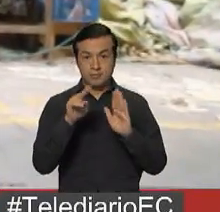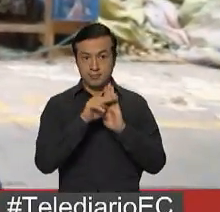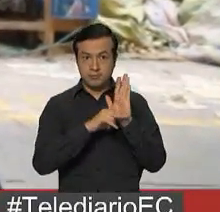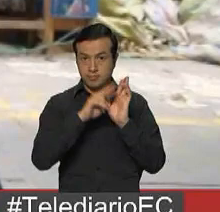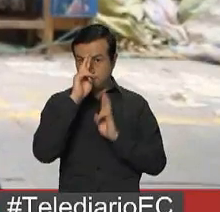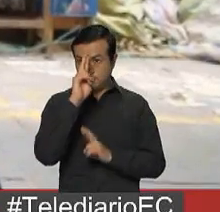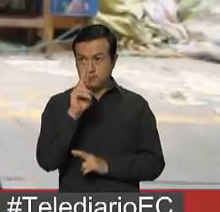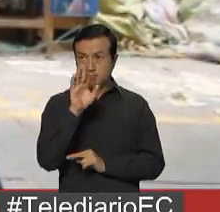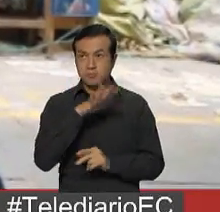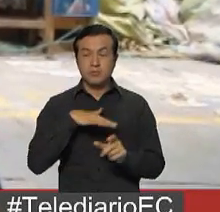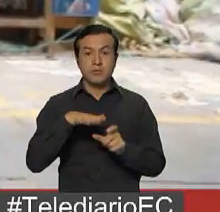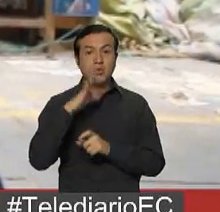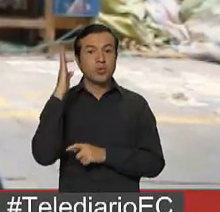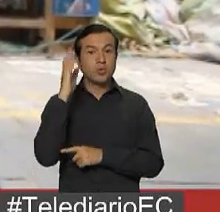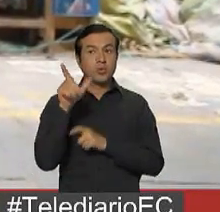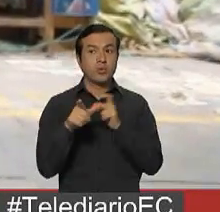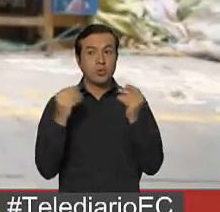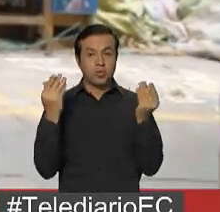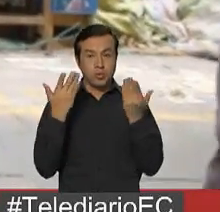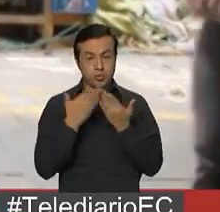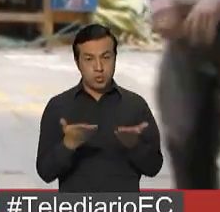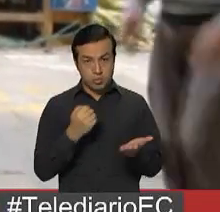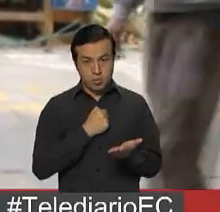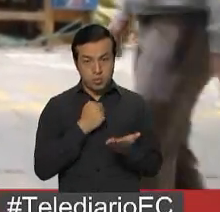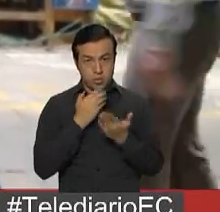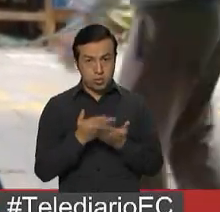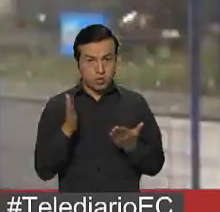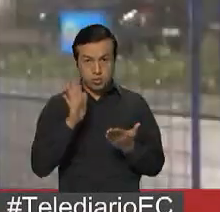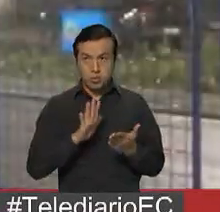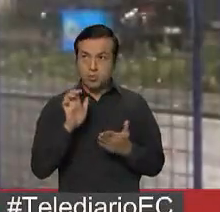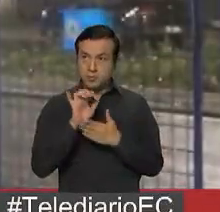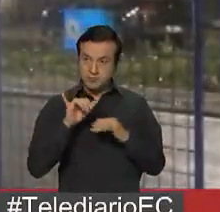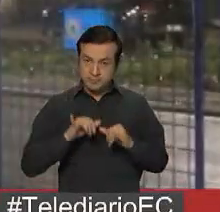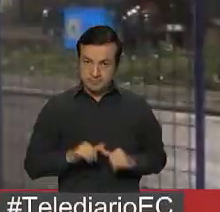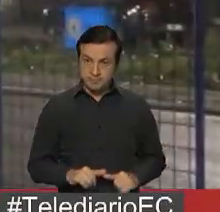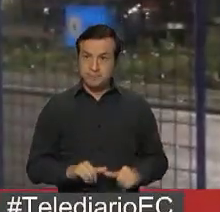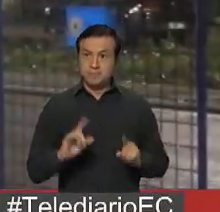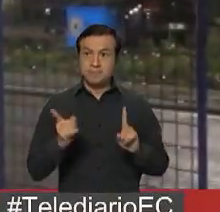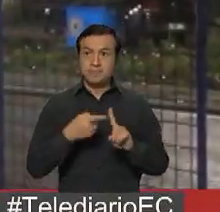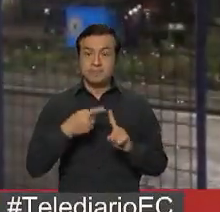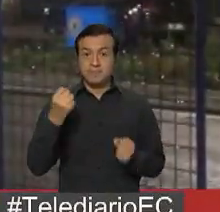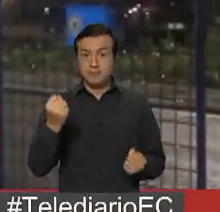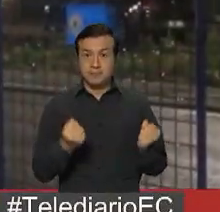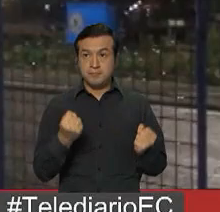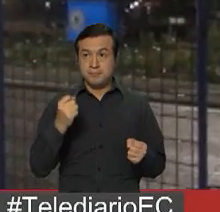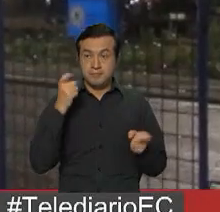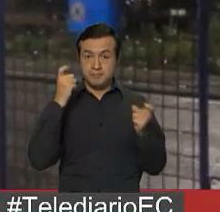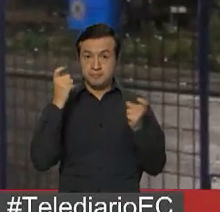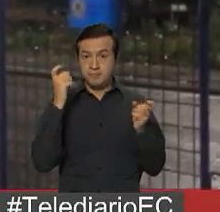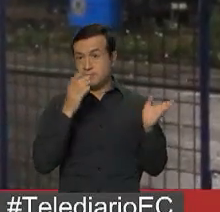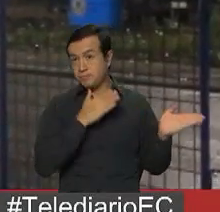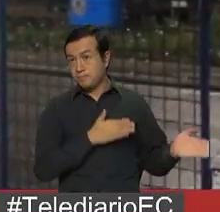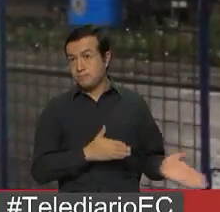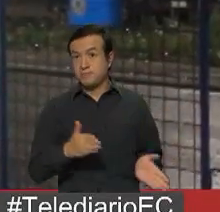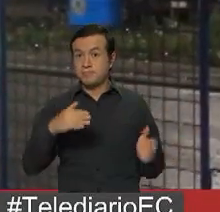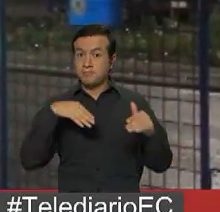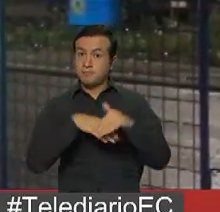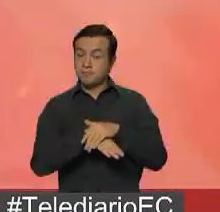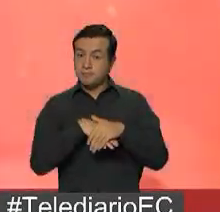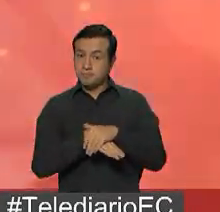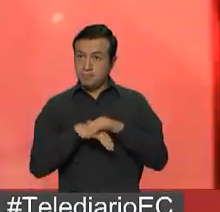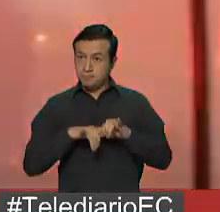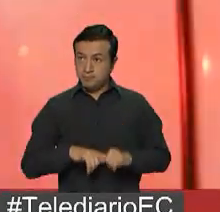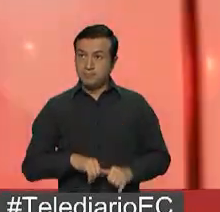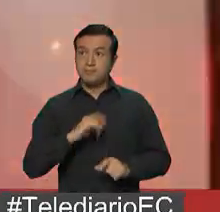los programas para llevar nuestros productos pero no solo son los vehículos a los que se les controla a través de los arcos de desinfección